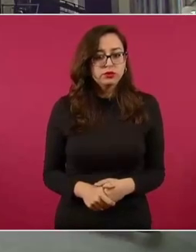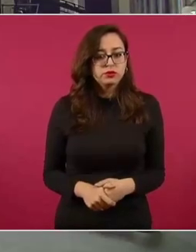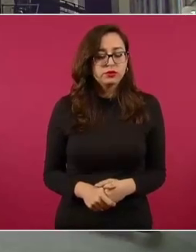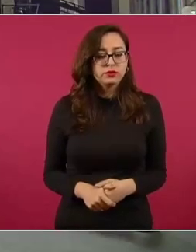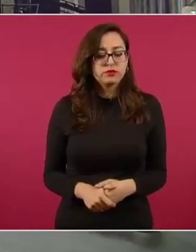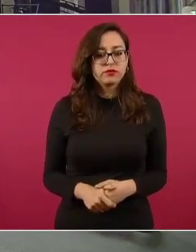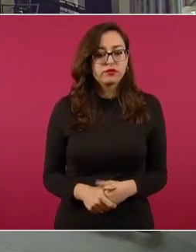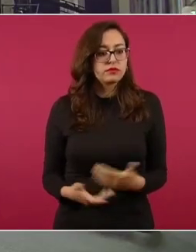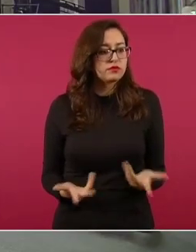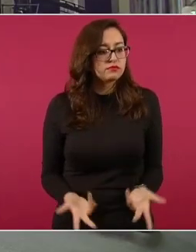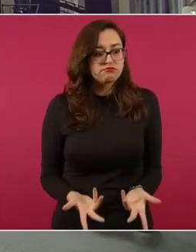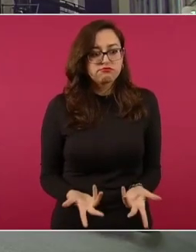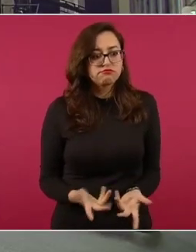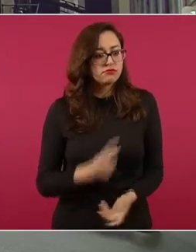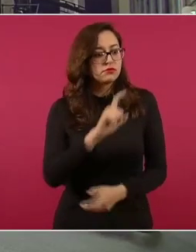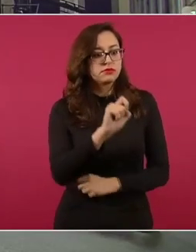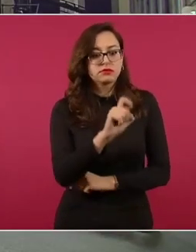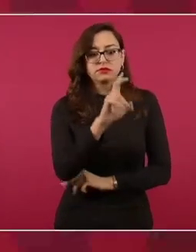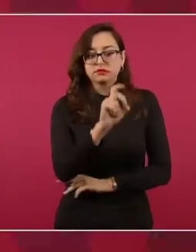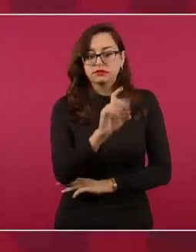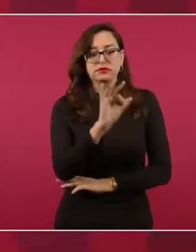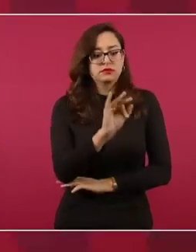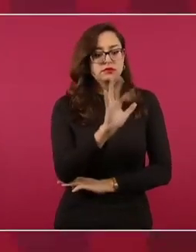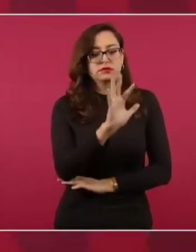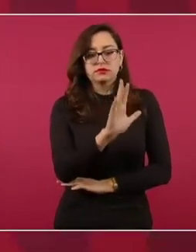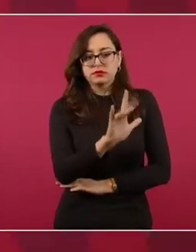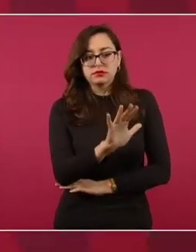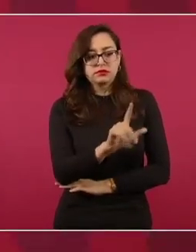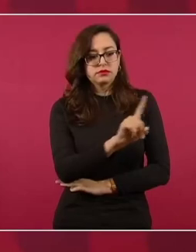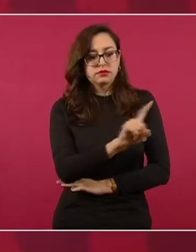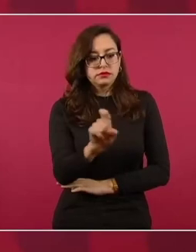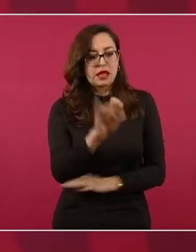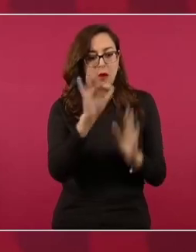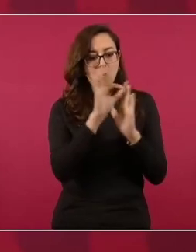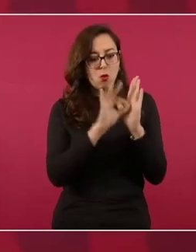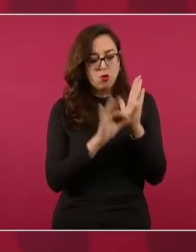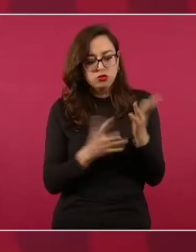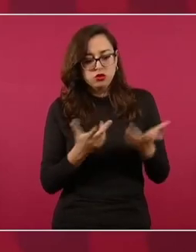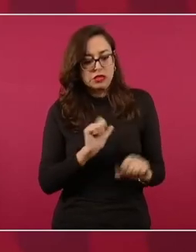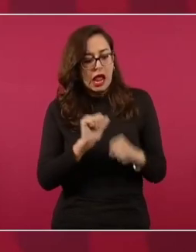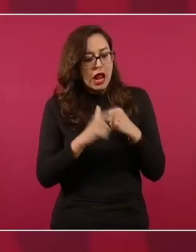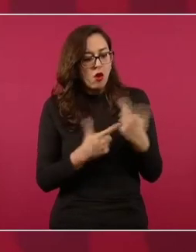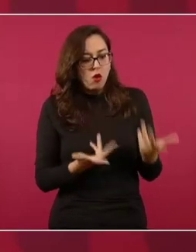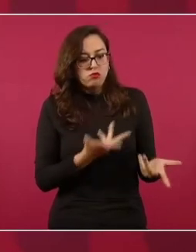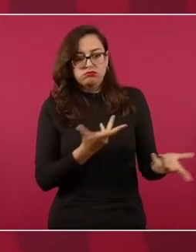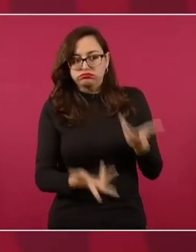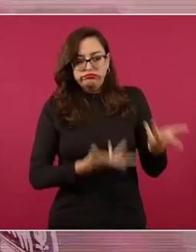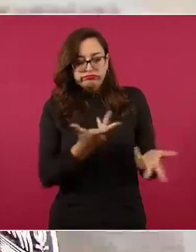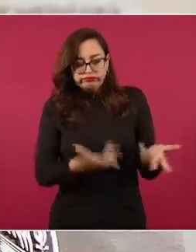20, 30, 40, 50, 100 puntos.